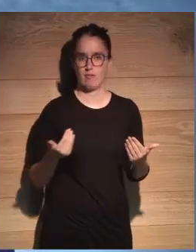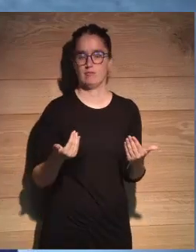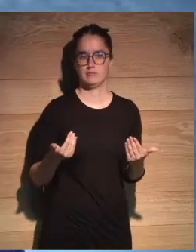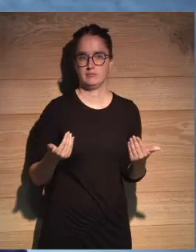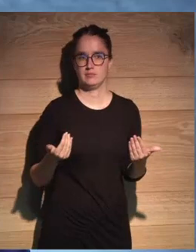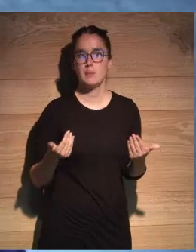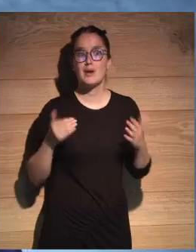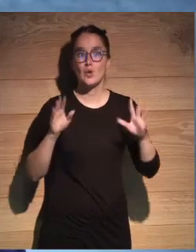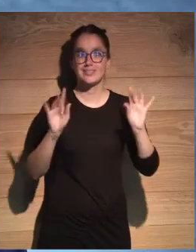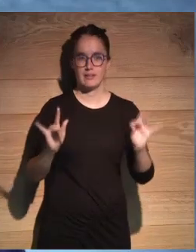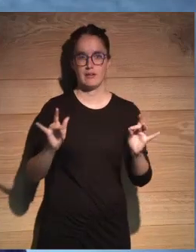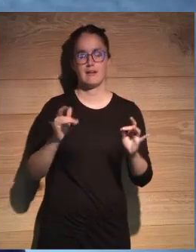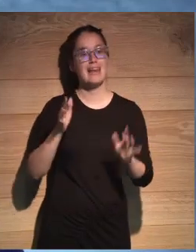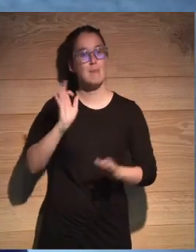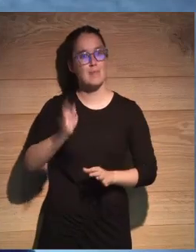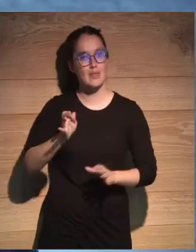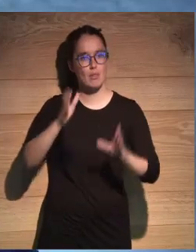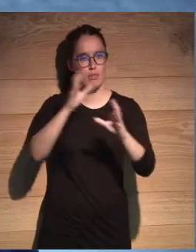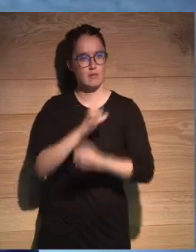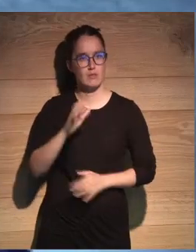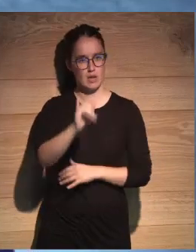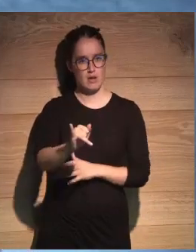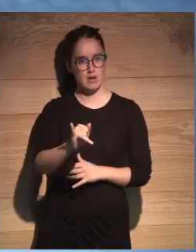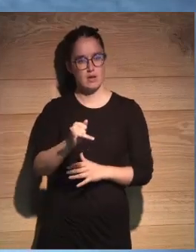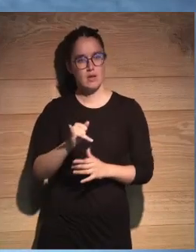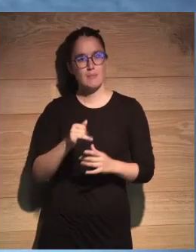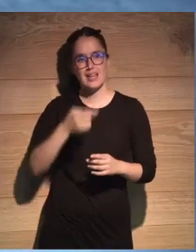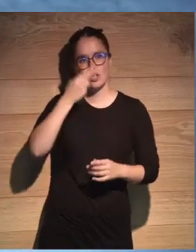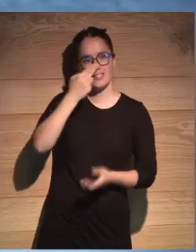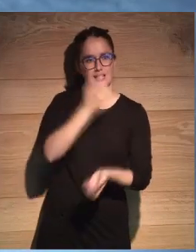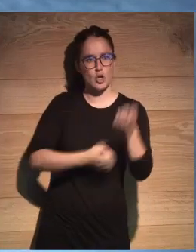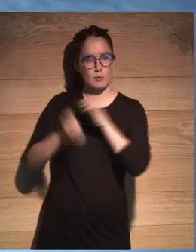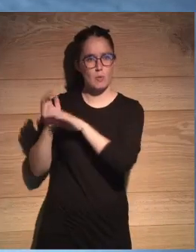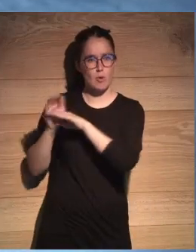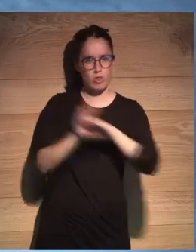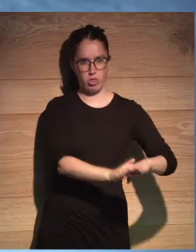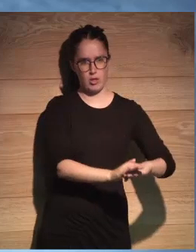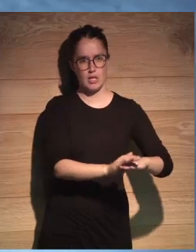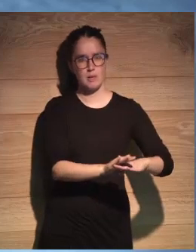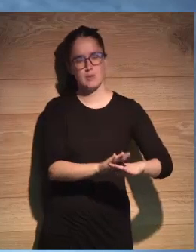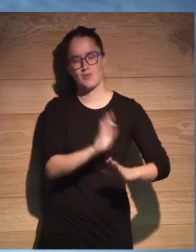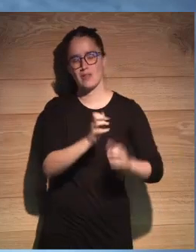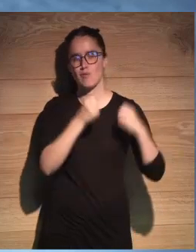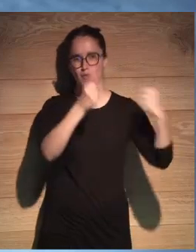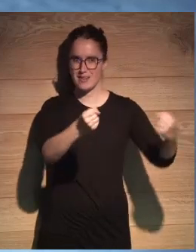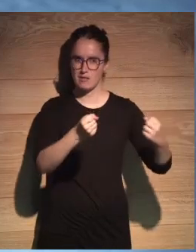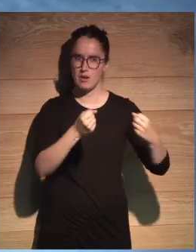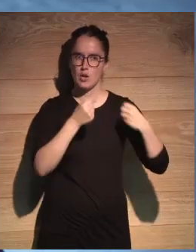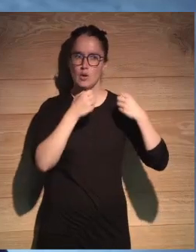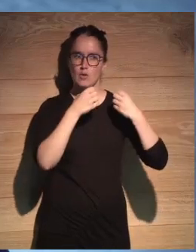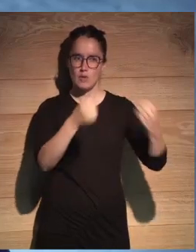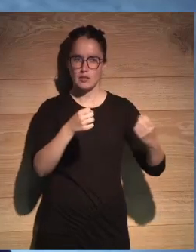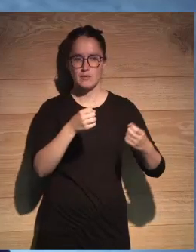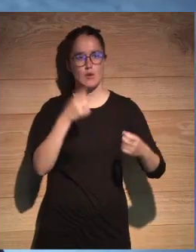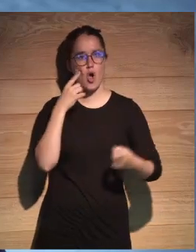no existen dogmas, pero sí la verdad científica y huir de esos intereses económicos tan potentes, mucho más potentes que lo del